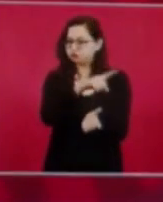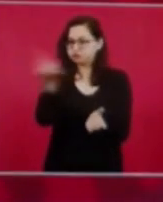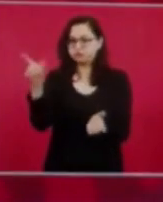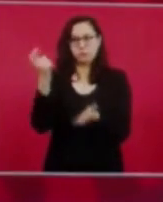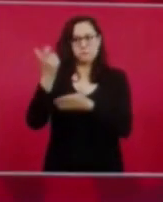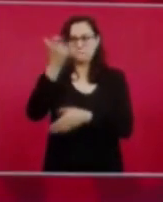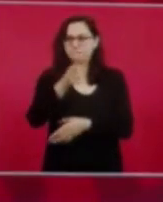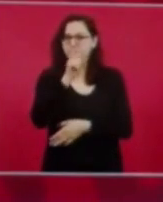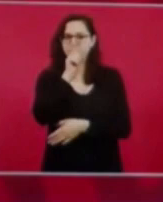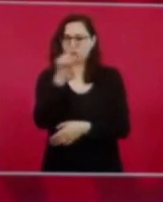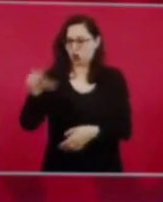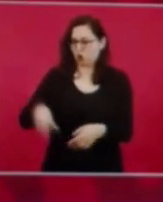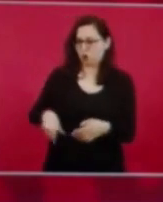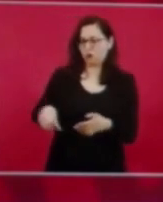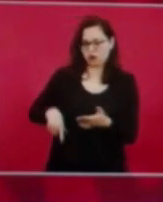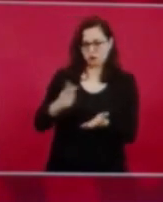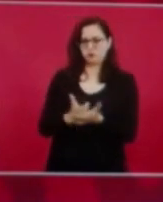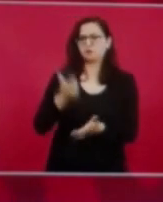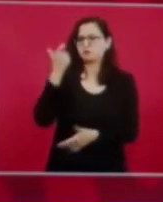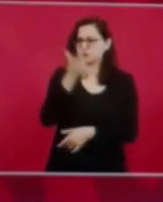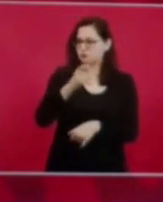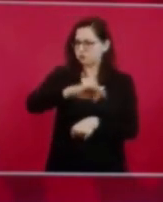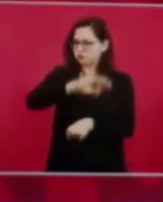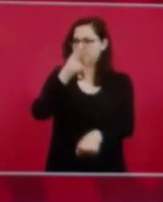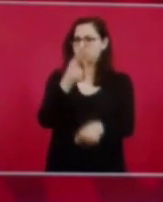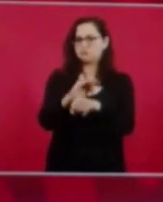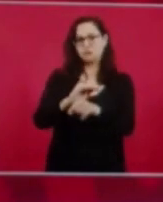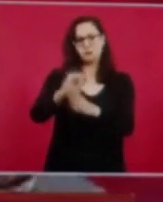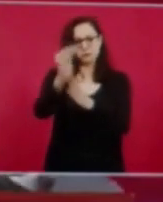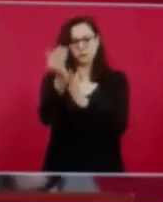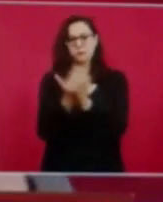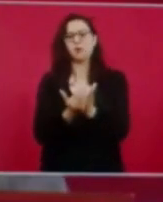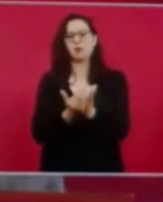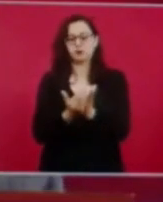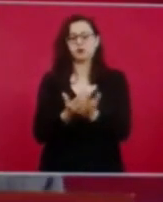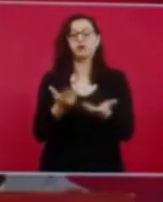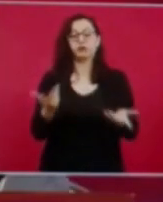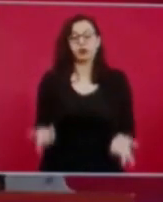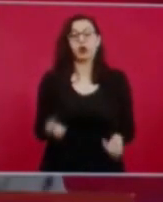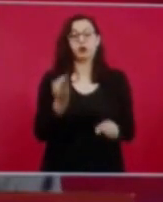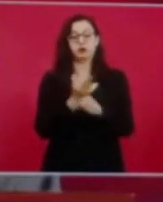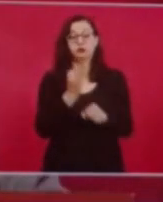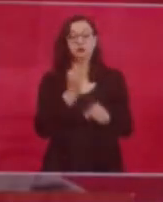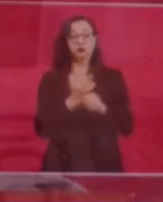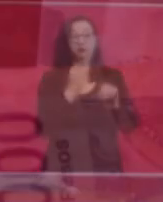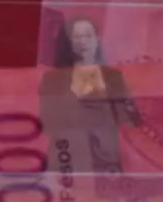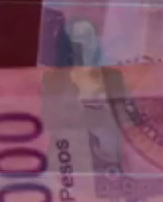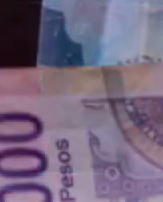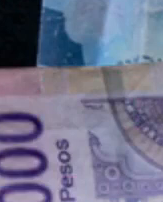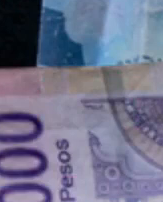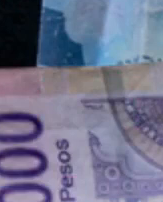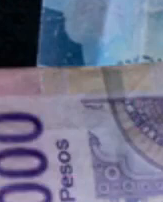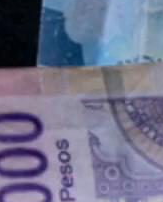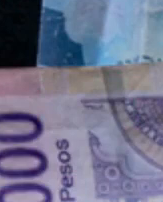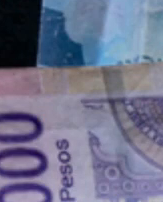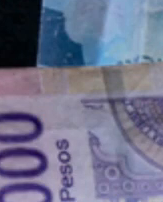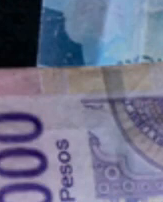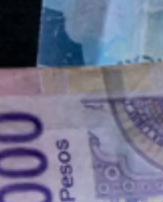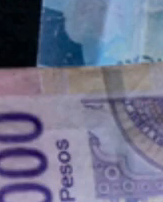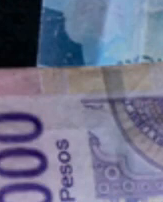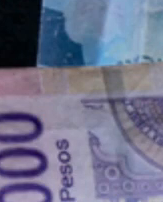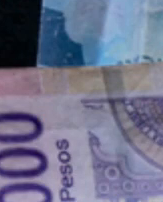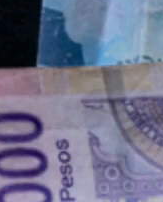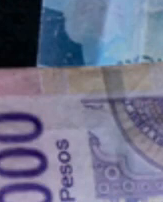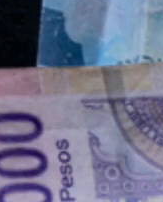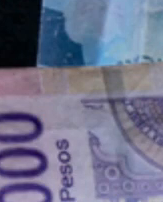alternativa, implica también para ellos un gasto adicional, porque tienen que comprar paquetes si andan en movimiento,